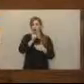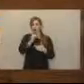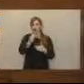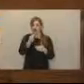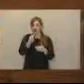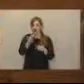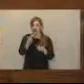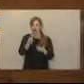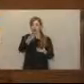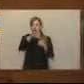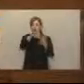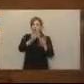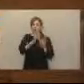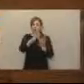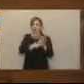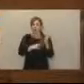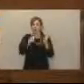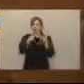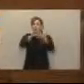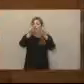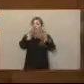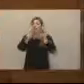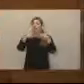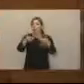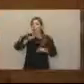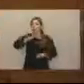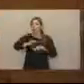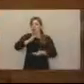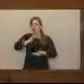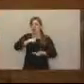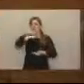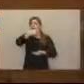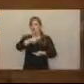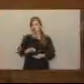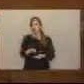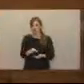estudia este informe es qué entidades tienen la capacidad de ser